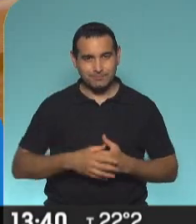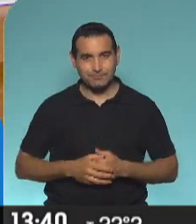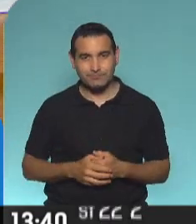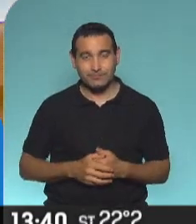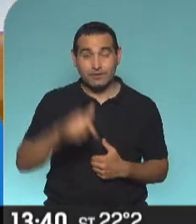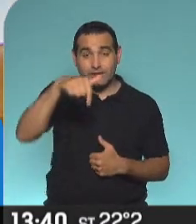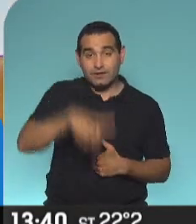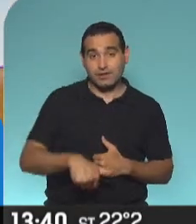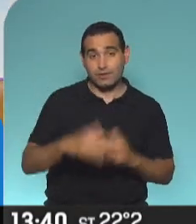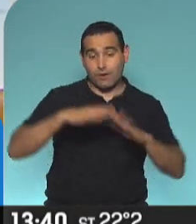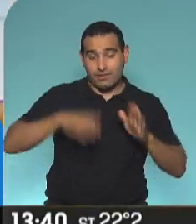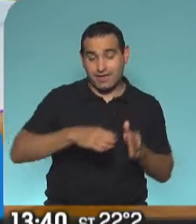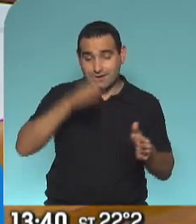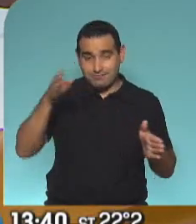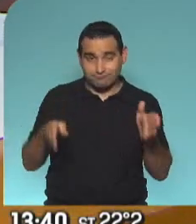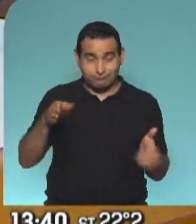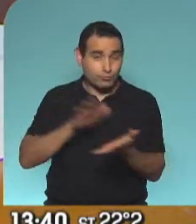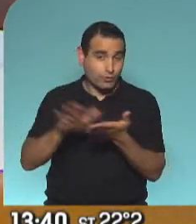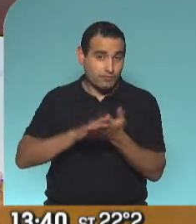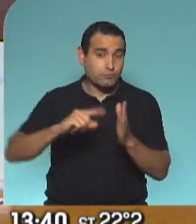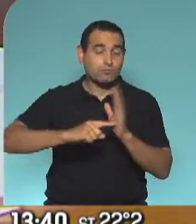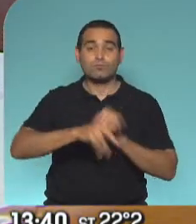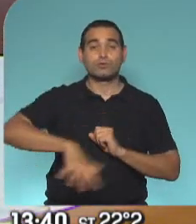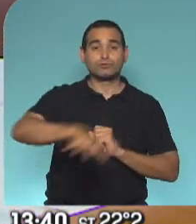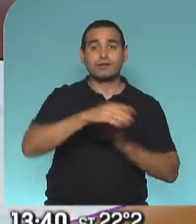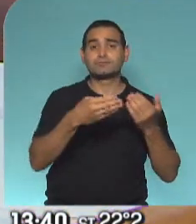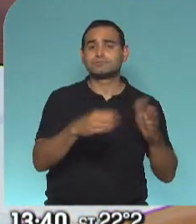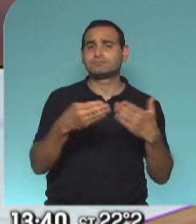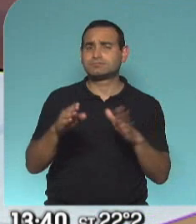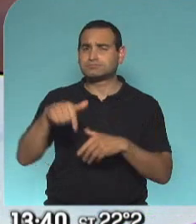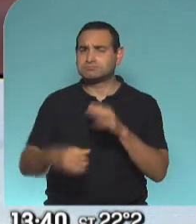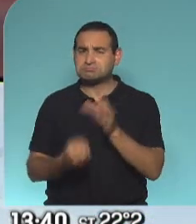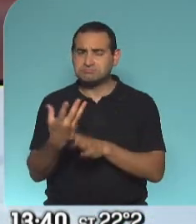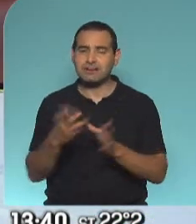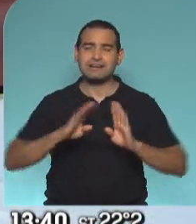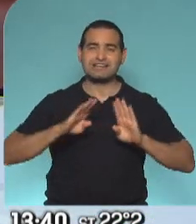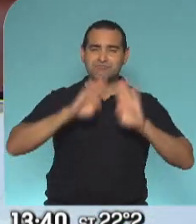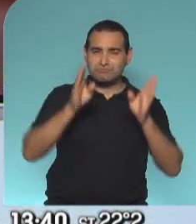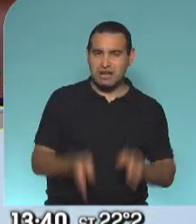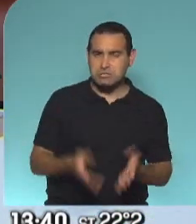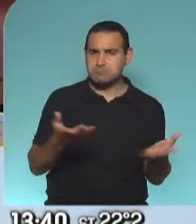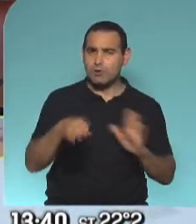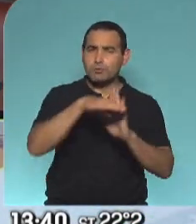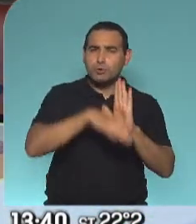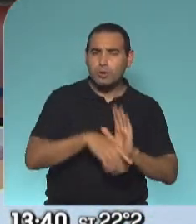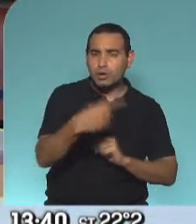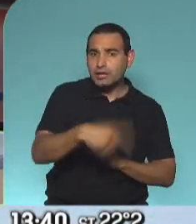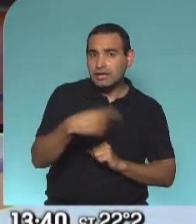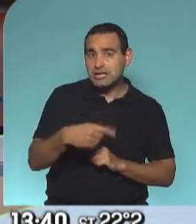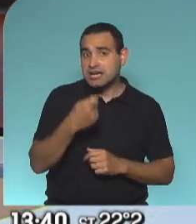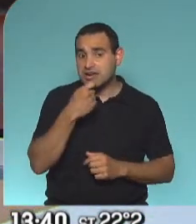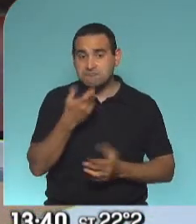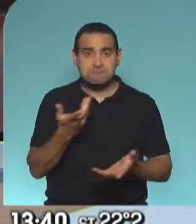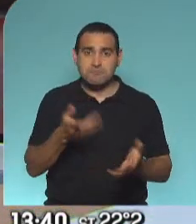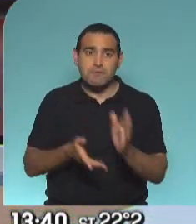Y en esta nueva etapa de aislamiento y distanciamiento aquí en la Ciudad de Buenos Aires, reabrieron esta mañana los gimnasios. ¿Cuáles son los protocolos, por ejemplo, para ir a